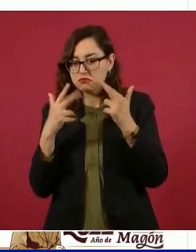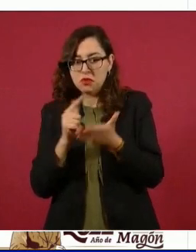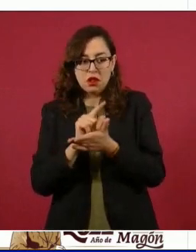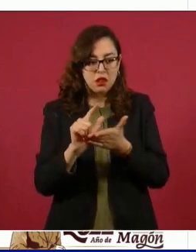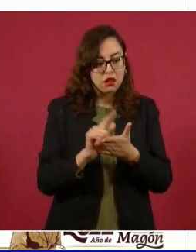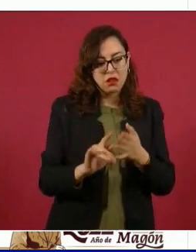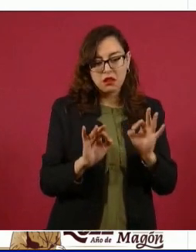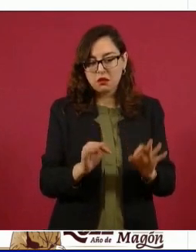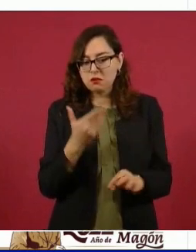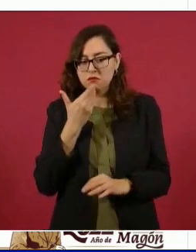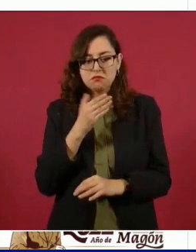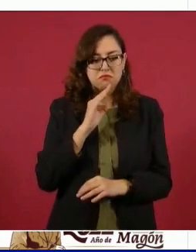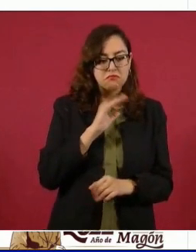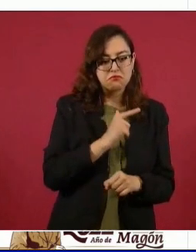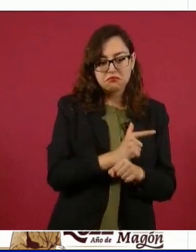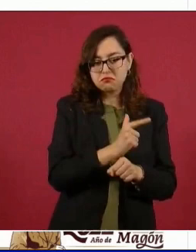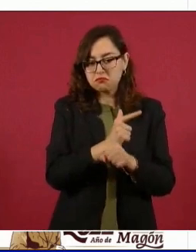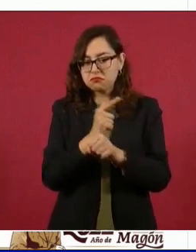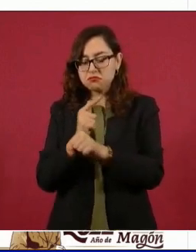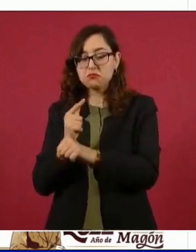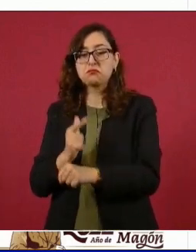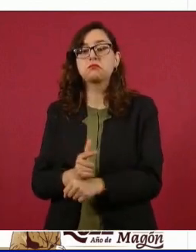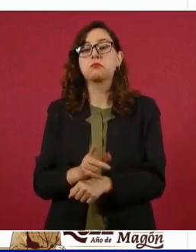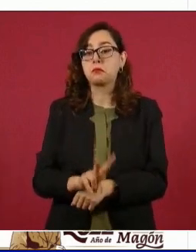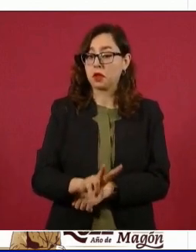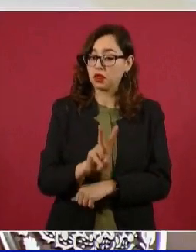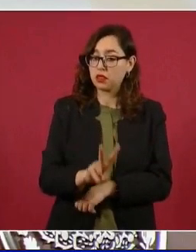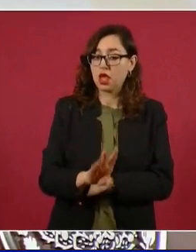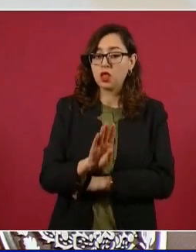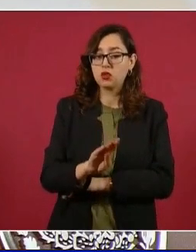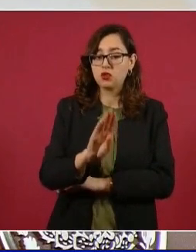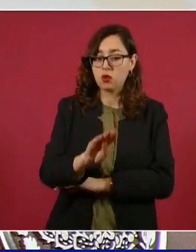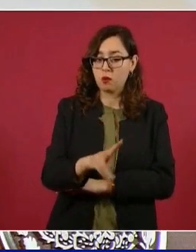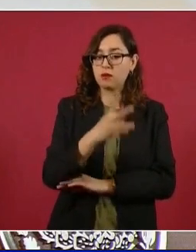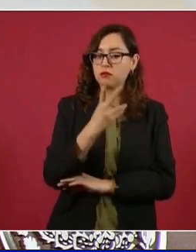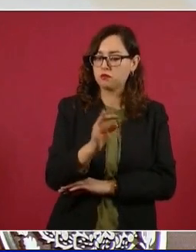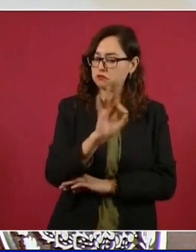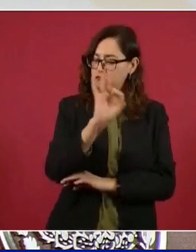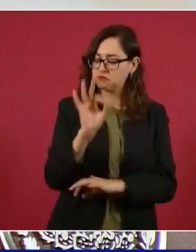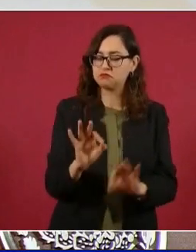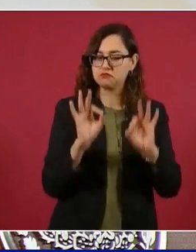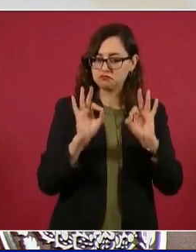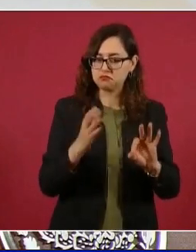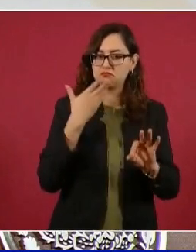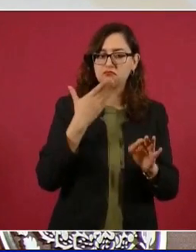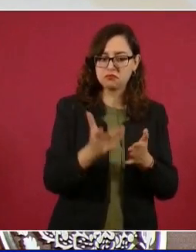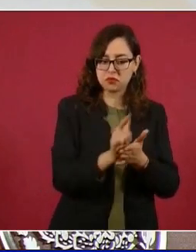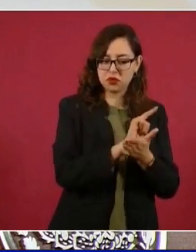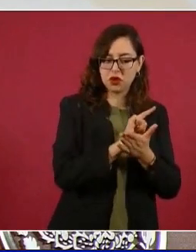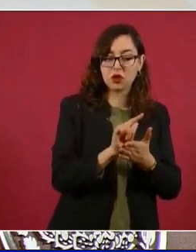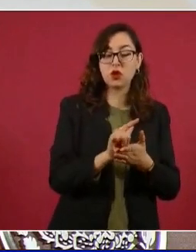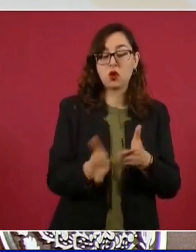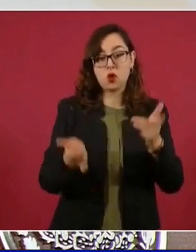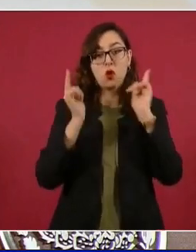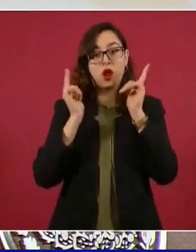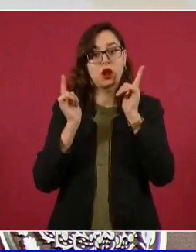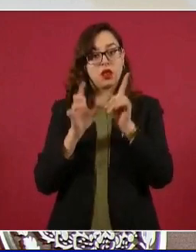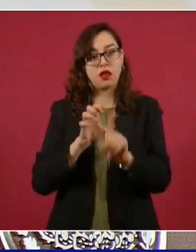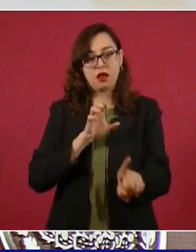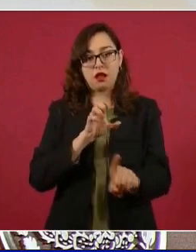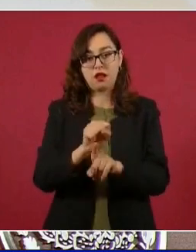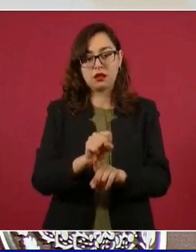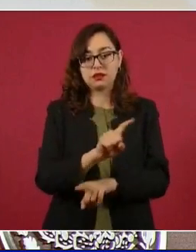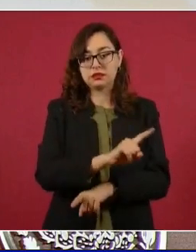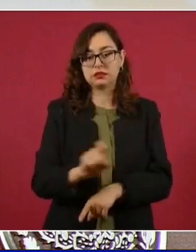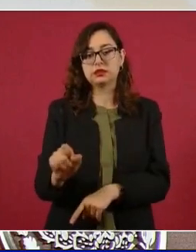limpieza de los sanitarios, que más del 92% se encuentran limpios, ojalá pronto lleguemos al 100, y que más